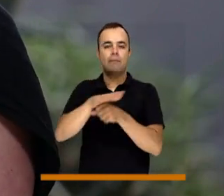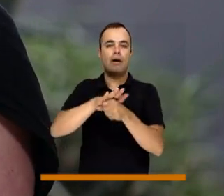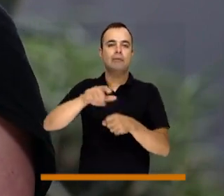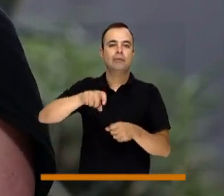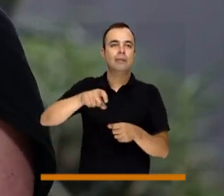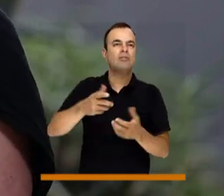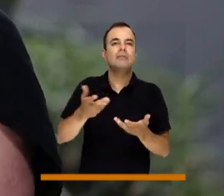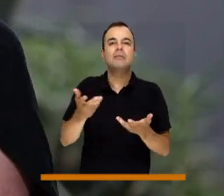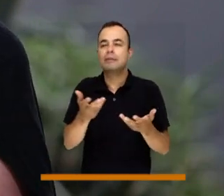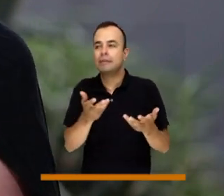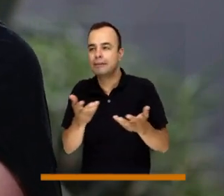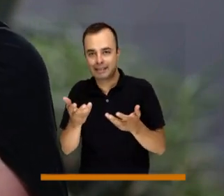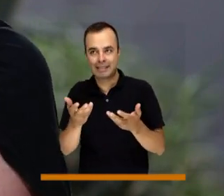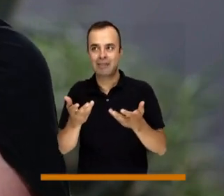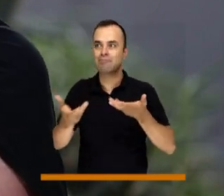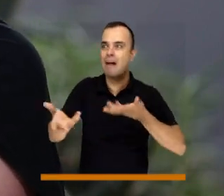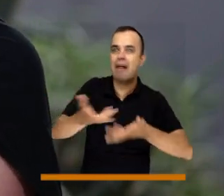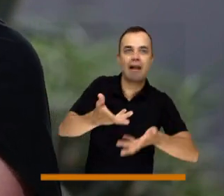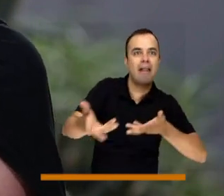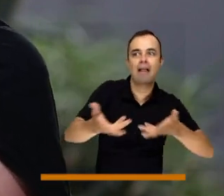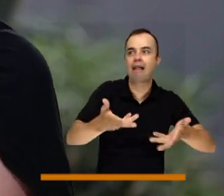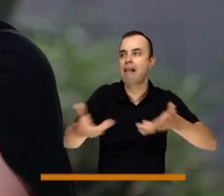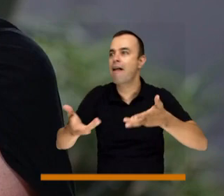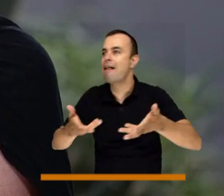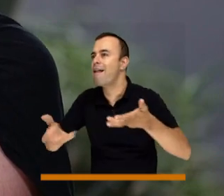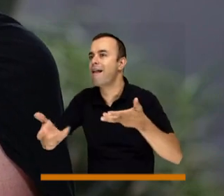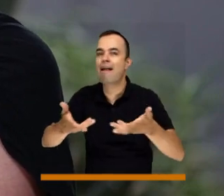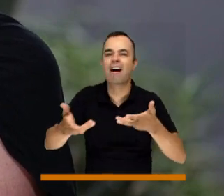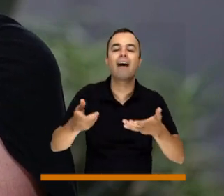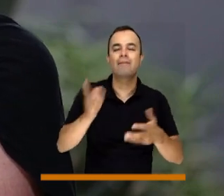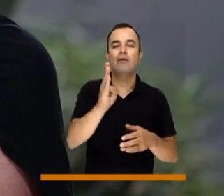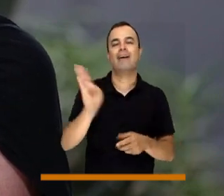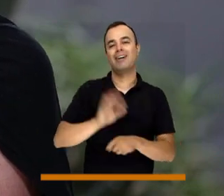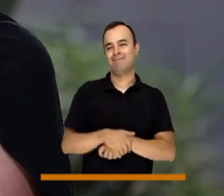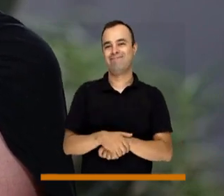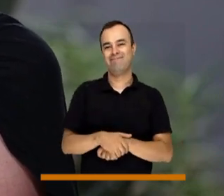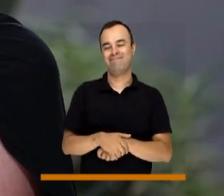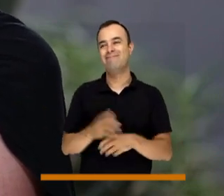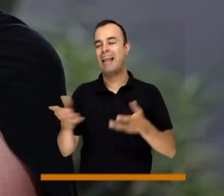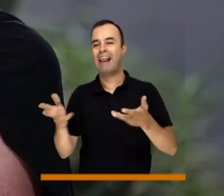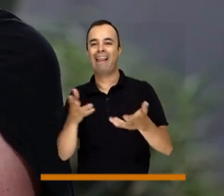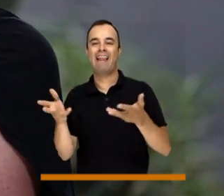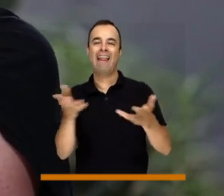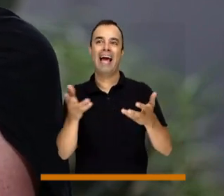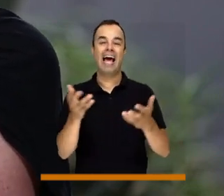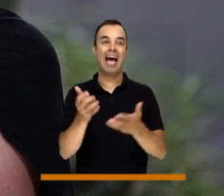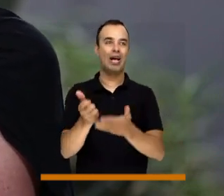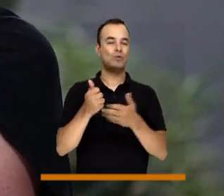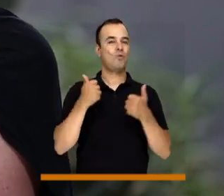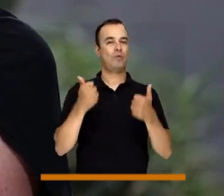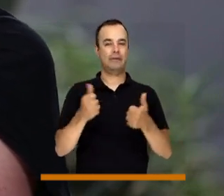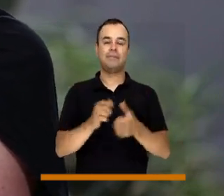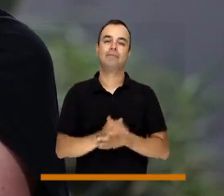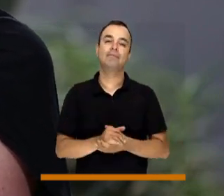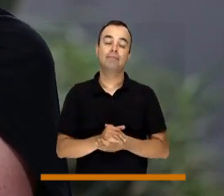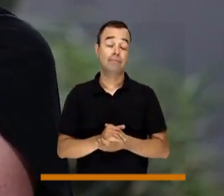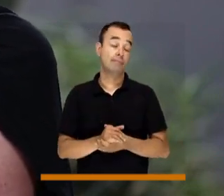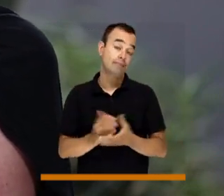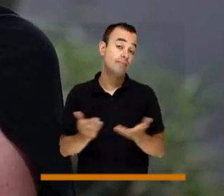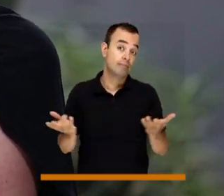más lugares donde nos encontremos, nos pensemos colectivamente, que es otra cosa que nos permite la